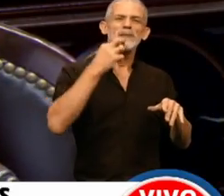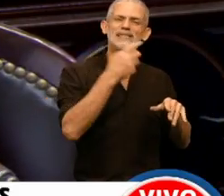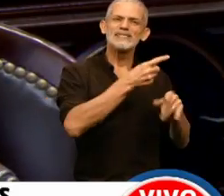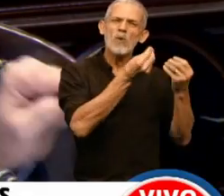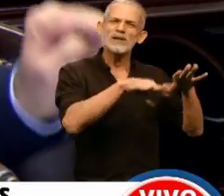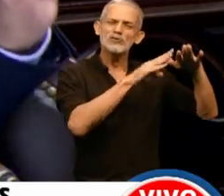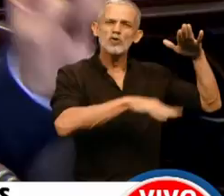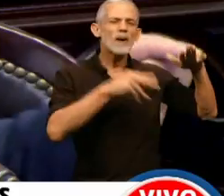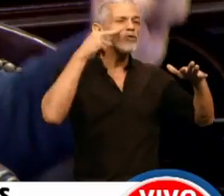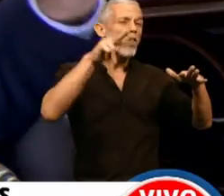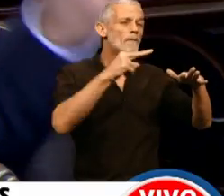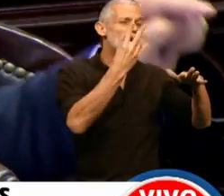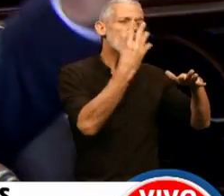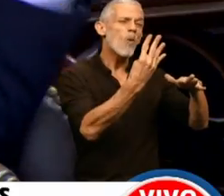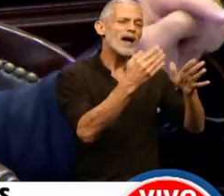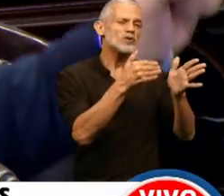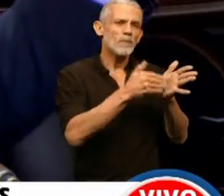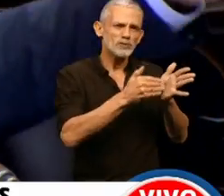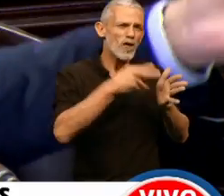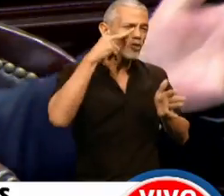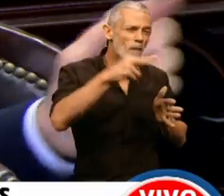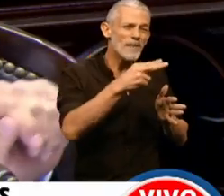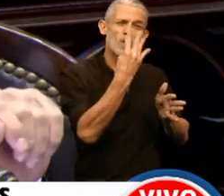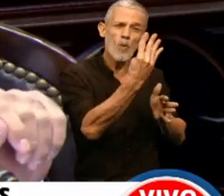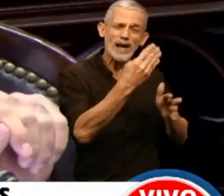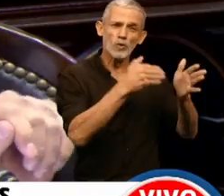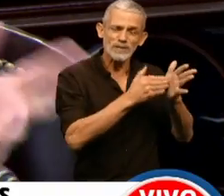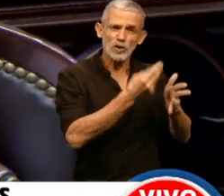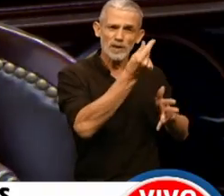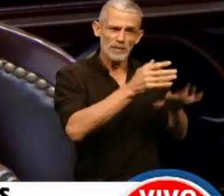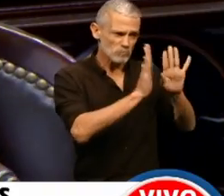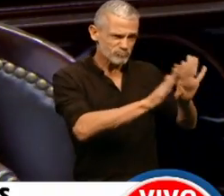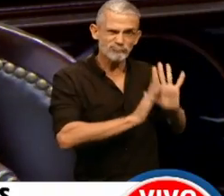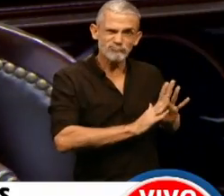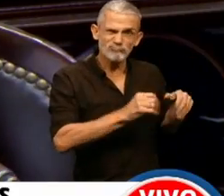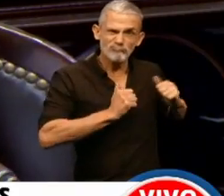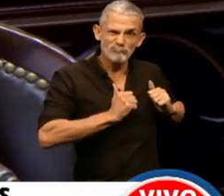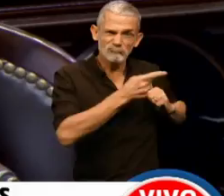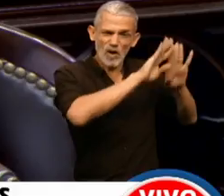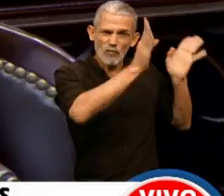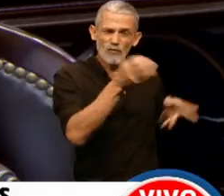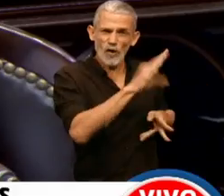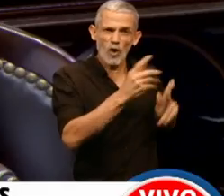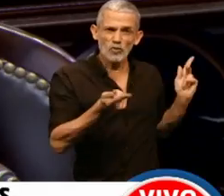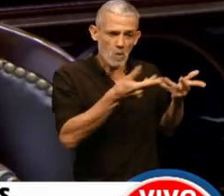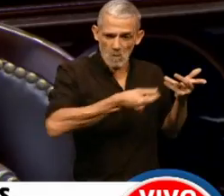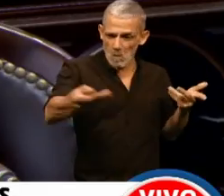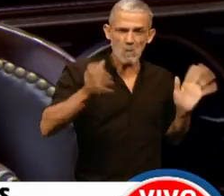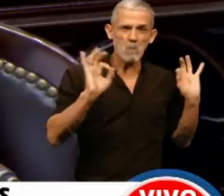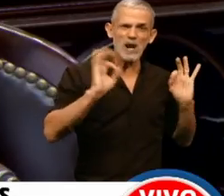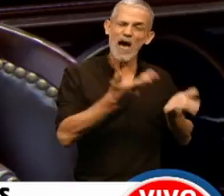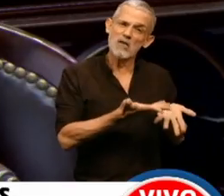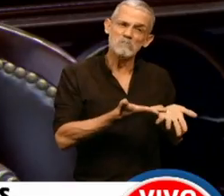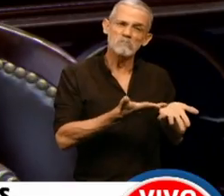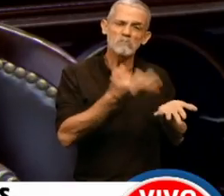fue 2004 millones de pesos sin usar en la cuenta bancaria del fondo fiduciario que